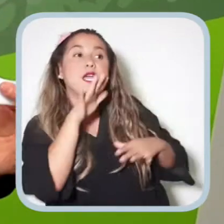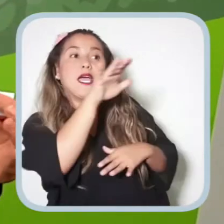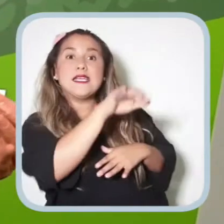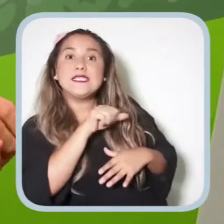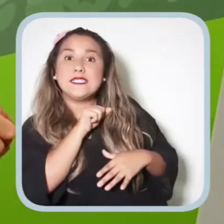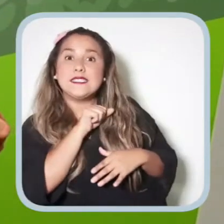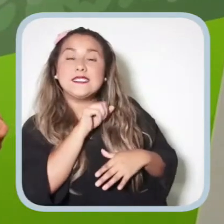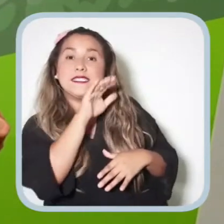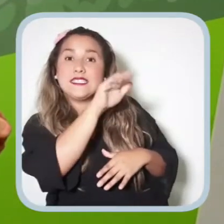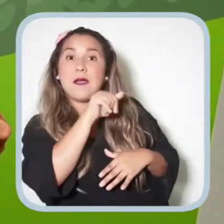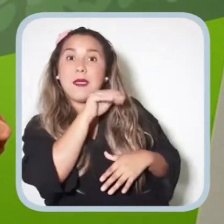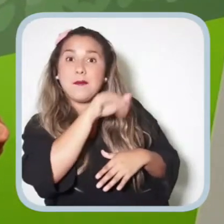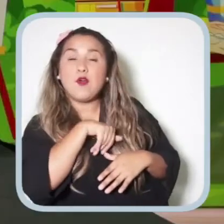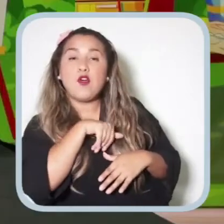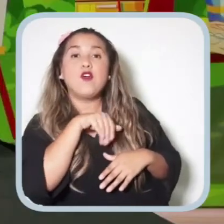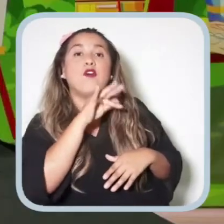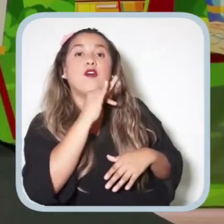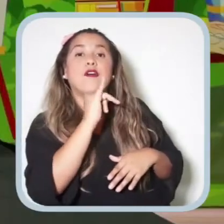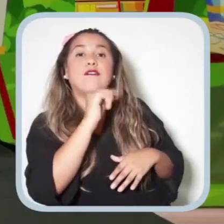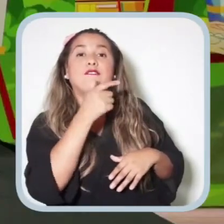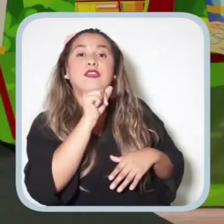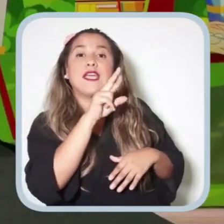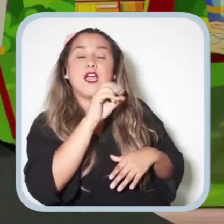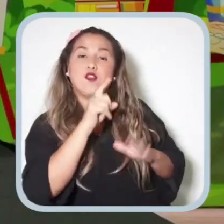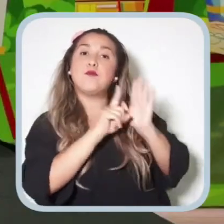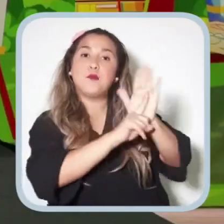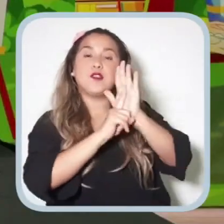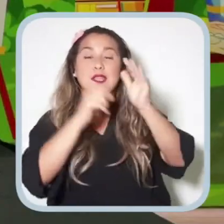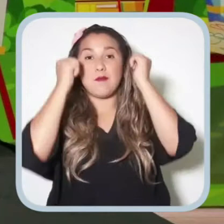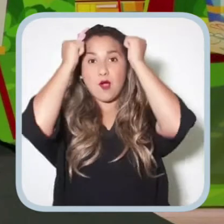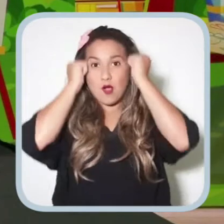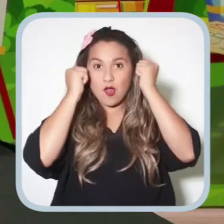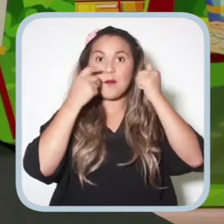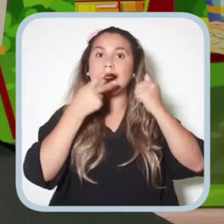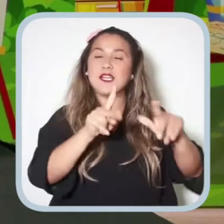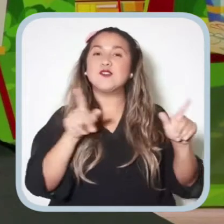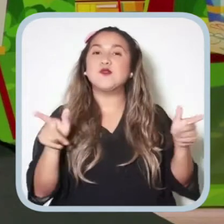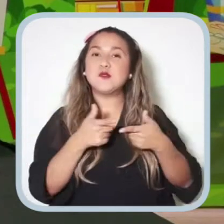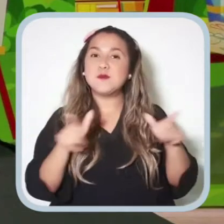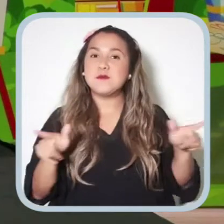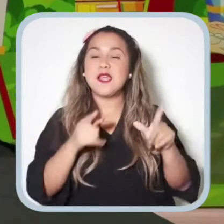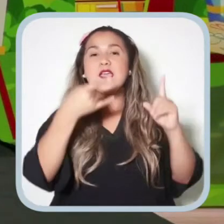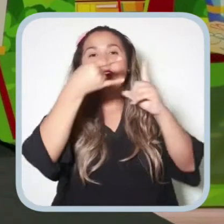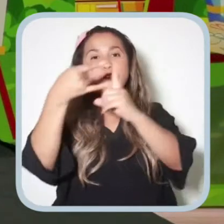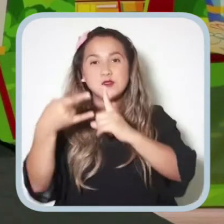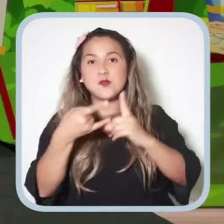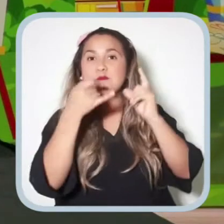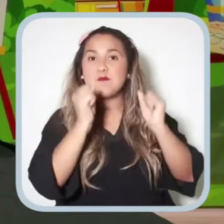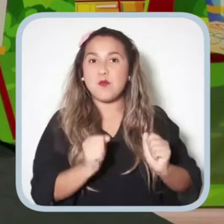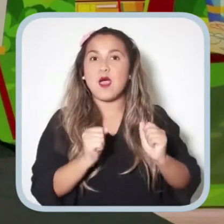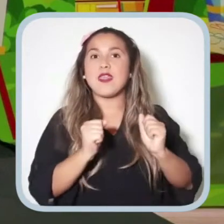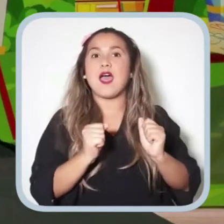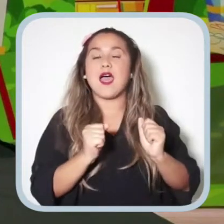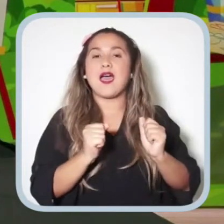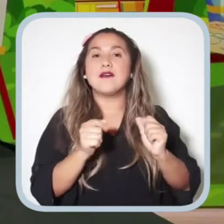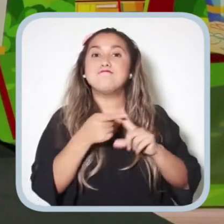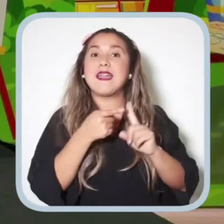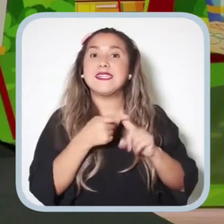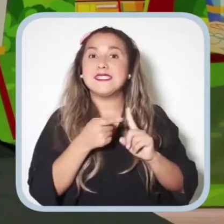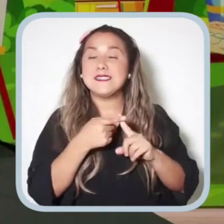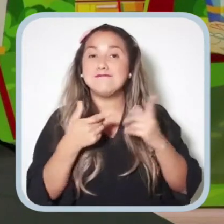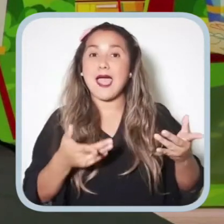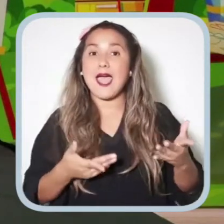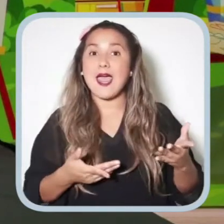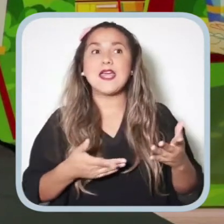mostramos cómo están los gorros divertidos para que su cumpleaños por Zoom él pueda participar? ¡Vamos! ¡Llamemos a